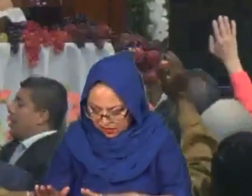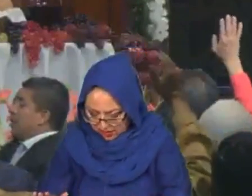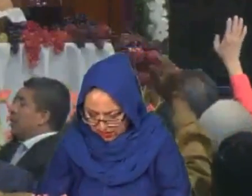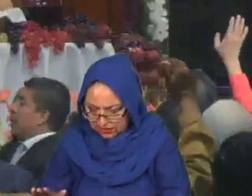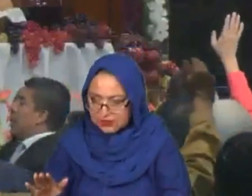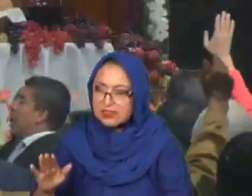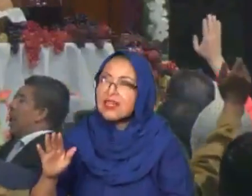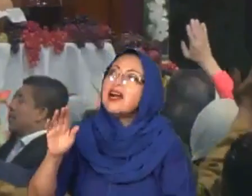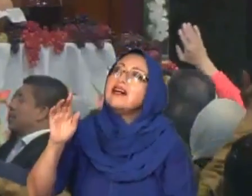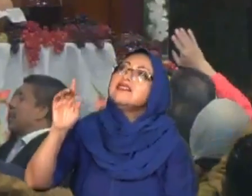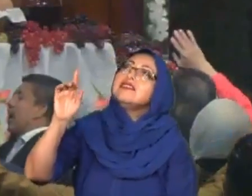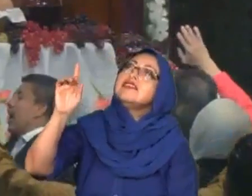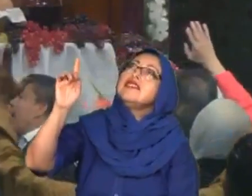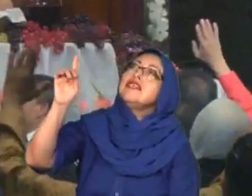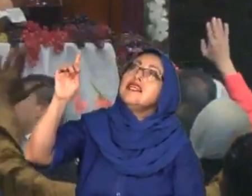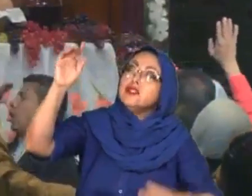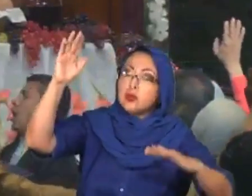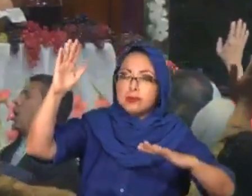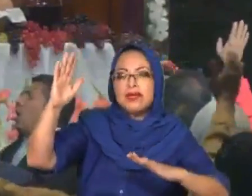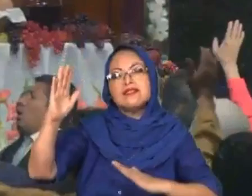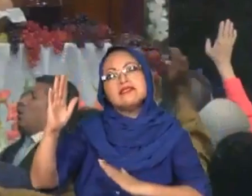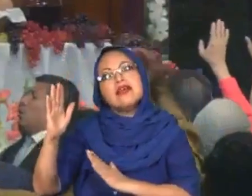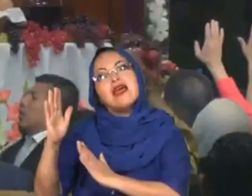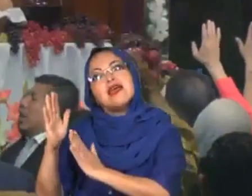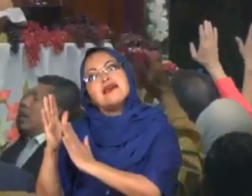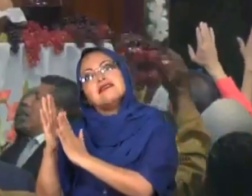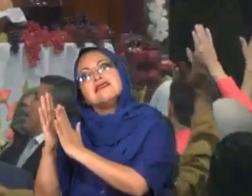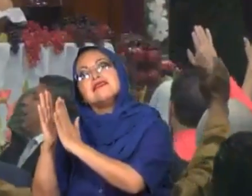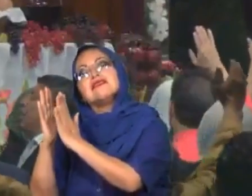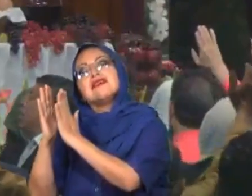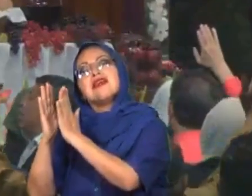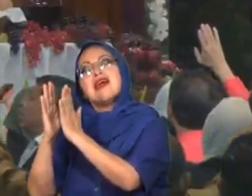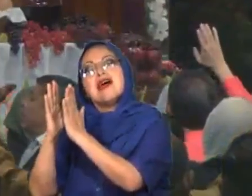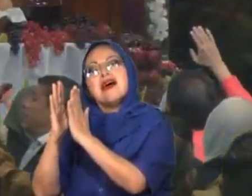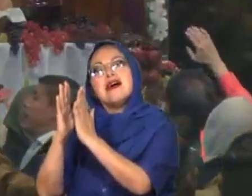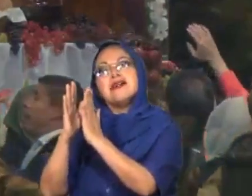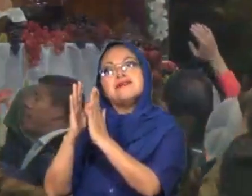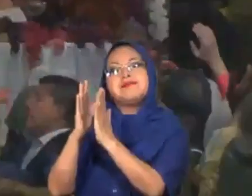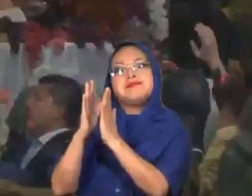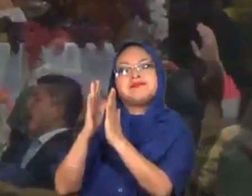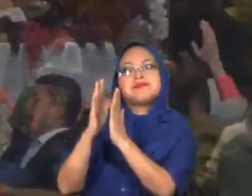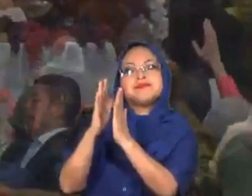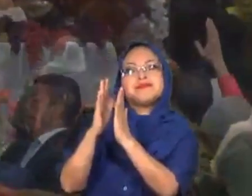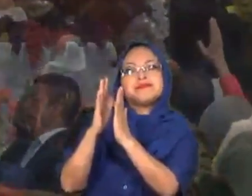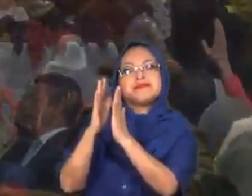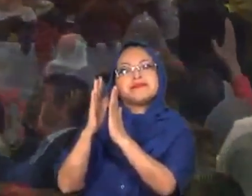adorar al santo lugar.